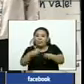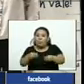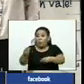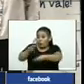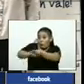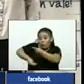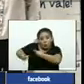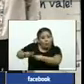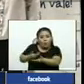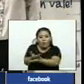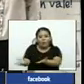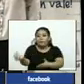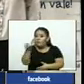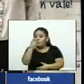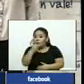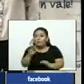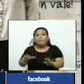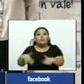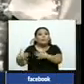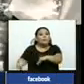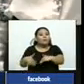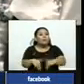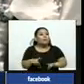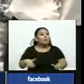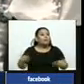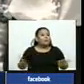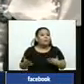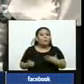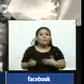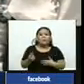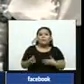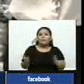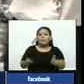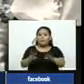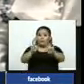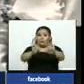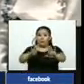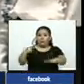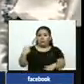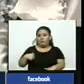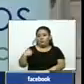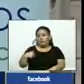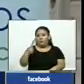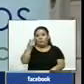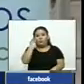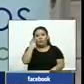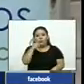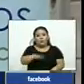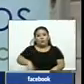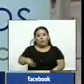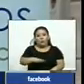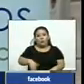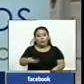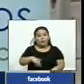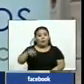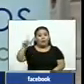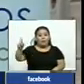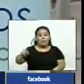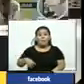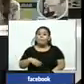de la canasta básica. La actividad se va a desarrollar el próximo 9 de noviembre en el Centro Comercial Plaza